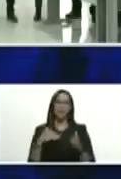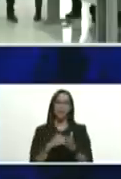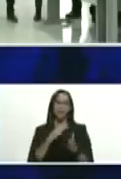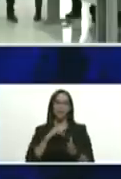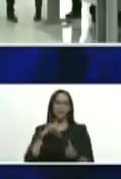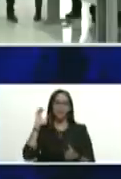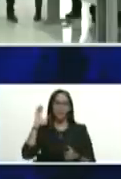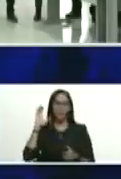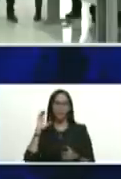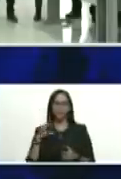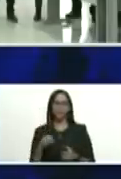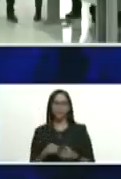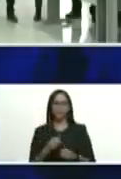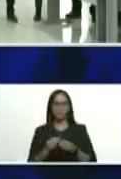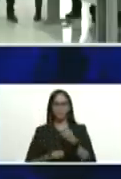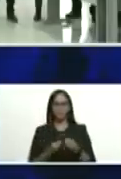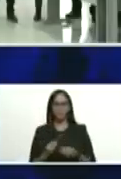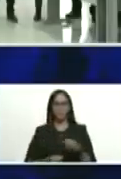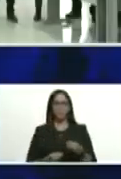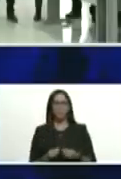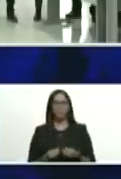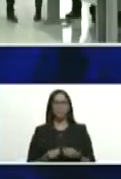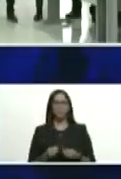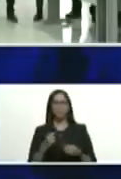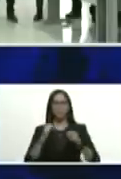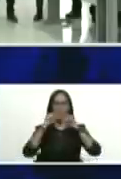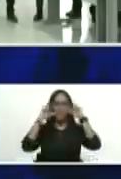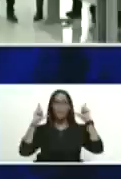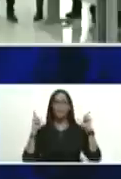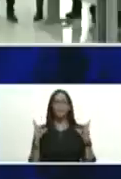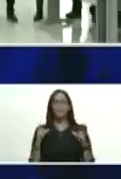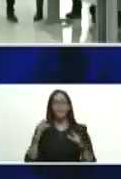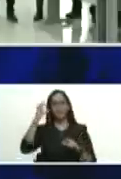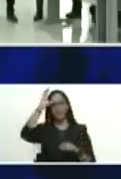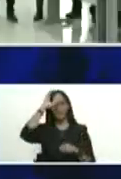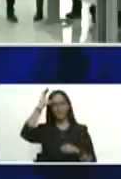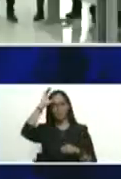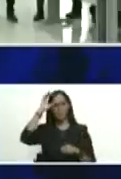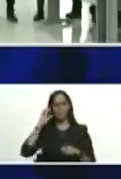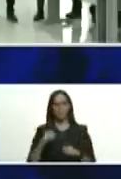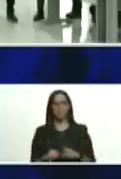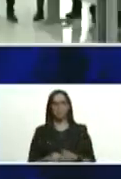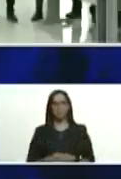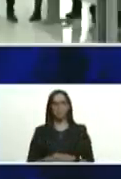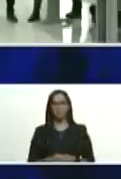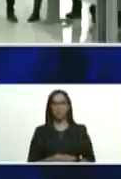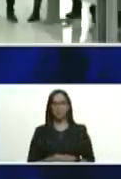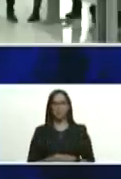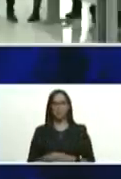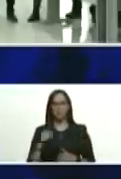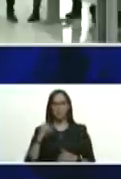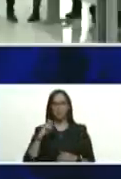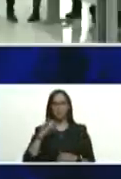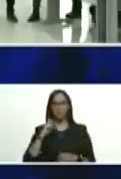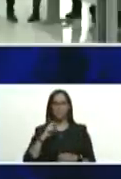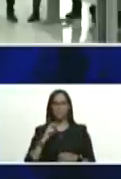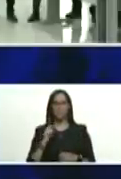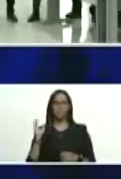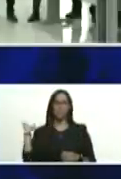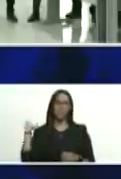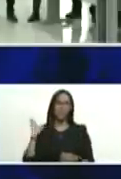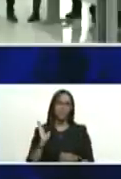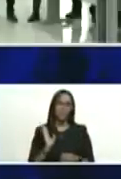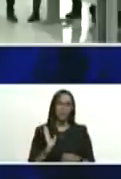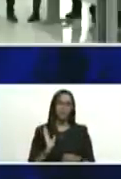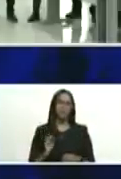país, generó un despertar de la conciencia. La necesidad nos llevó